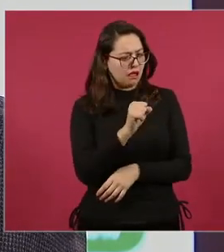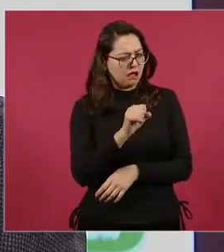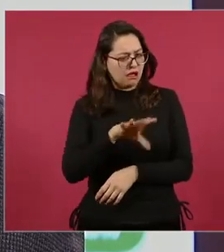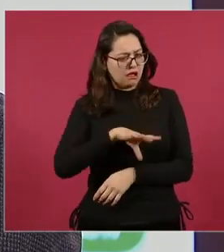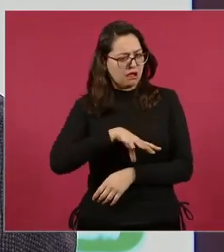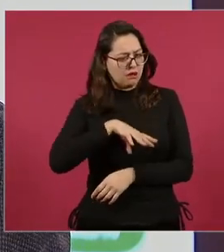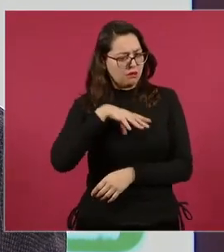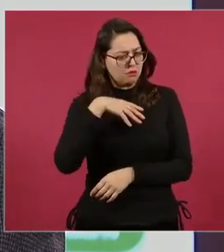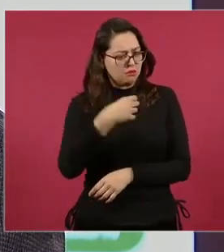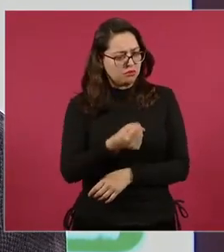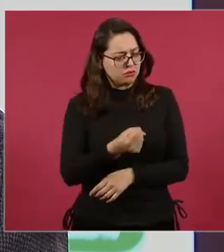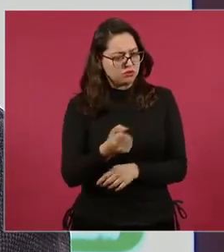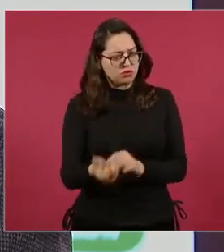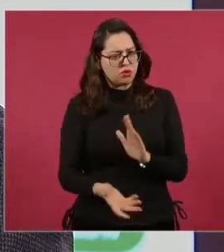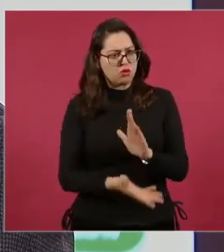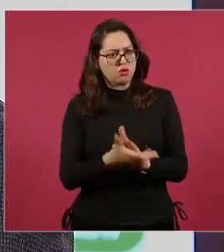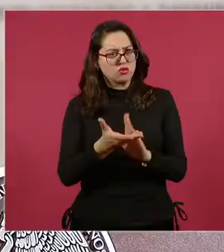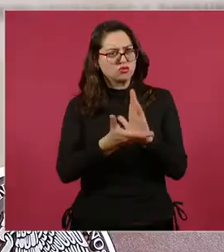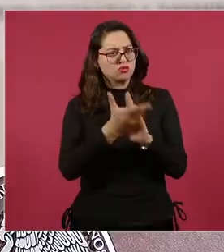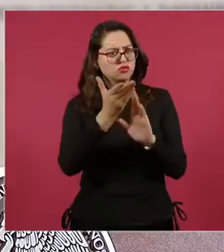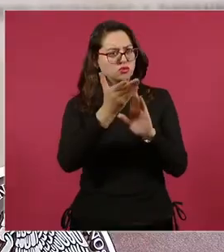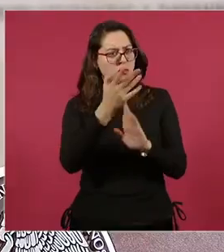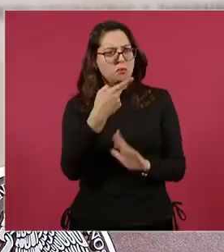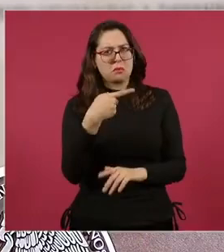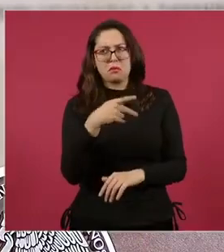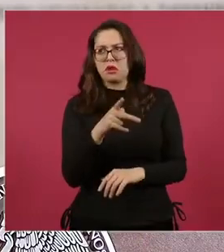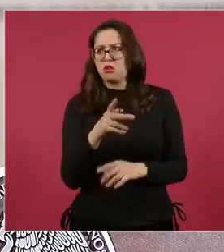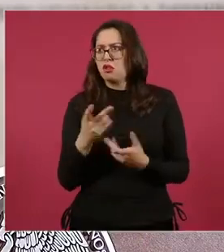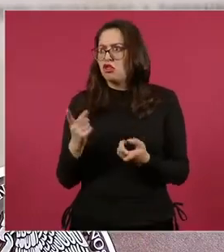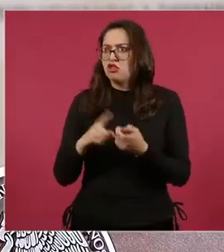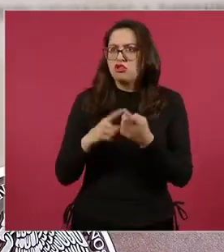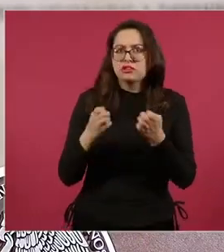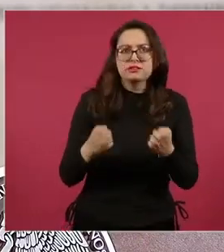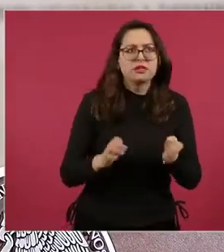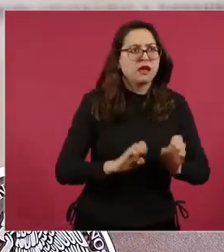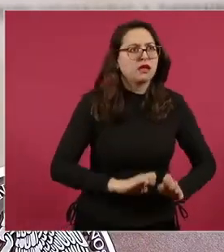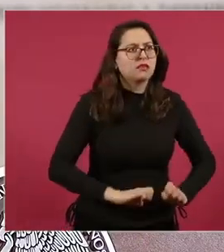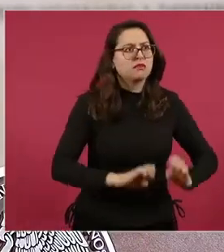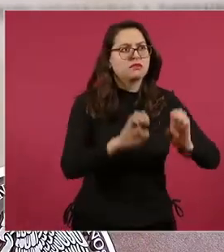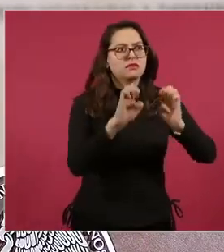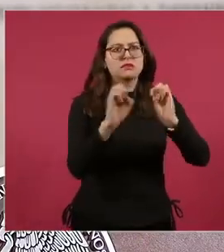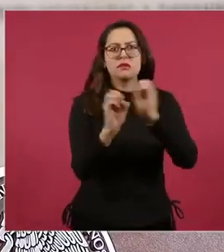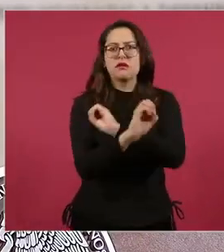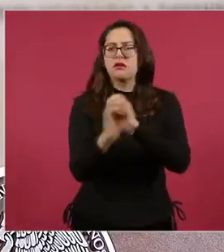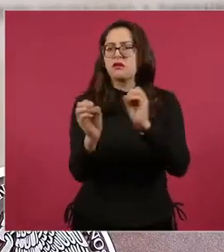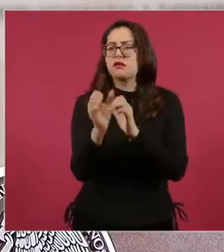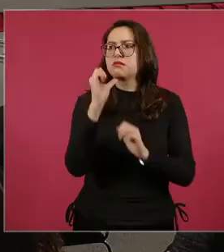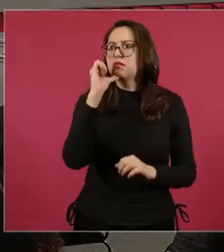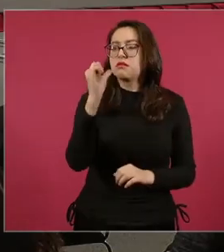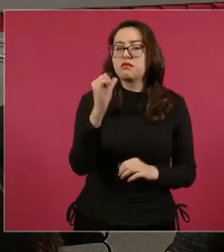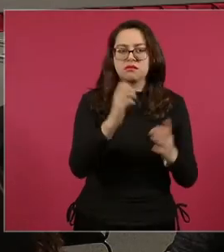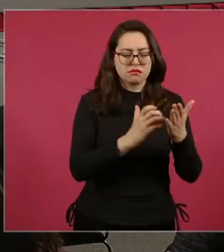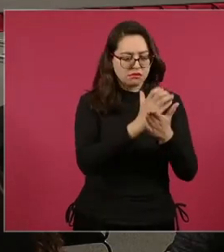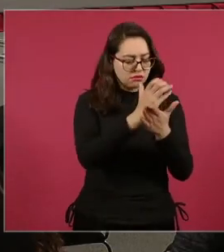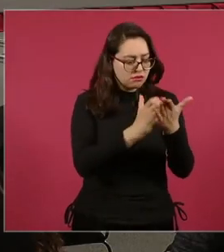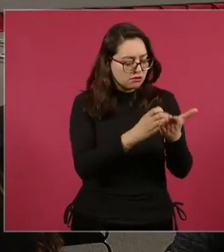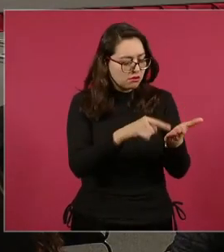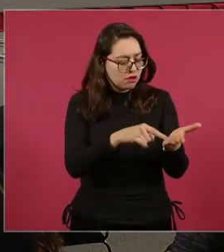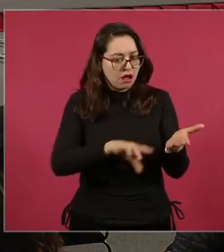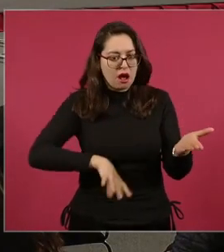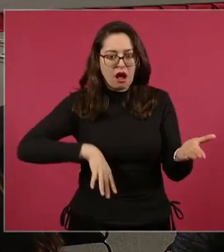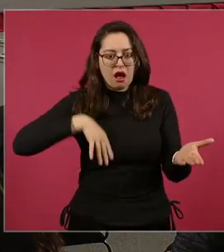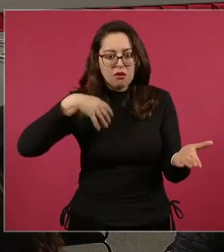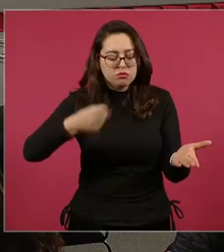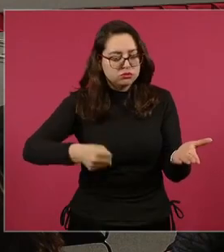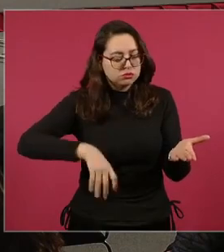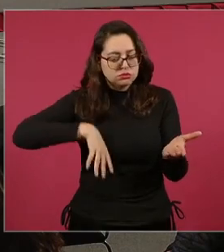construyeron, infraestructura detenida y contratos leoninos. El presidente ordenó la